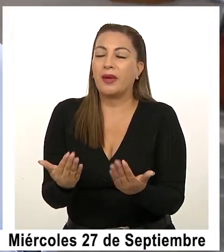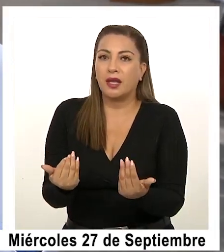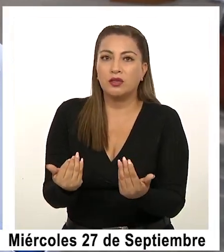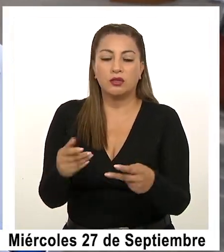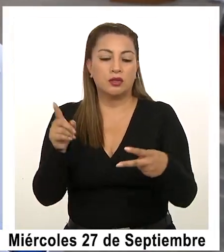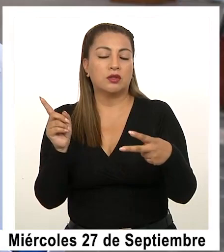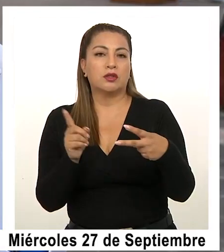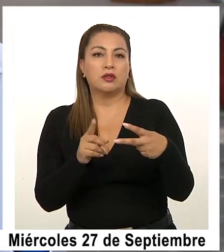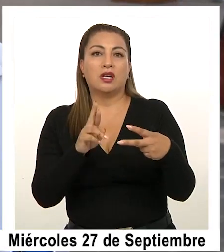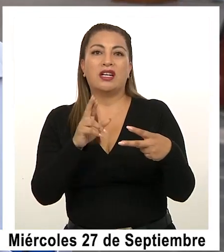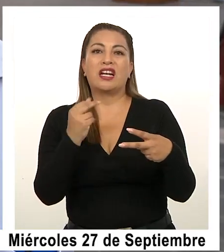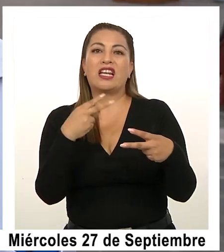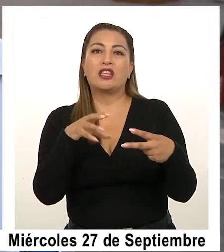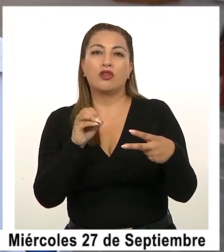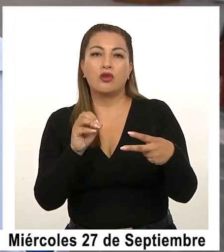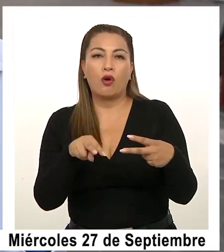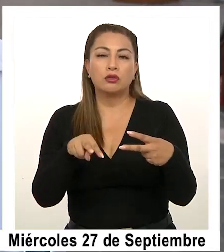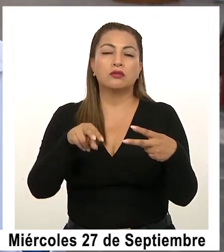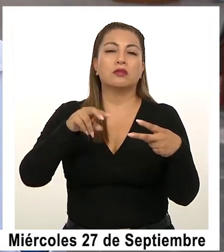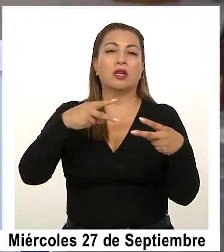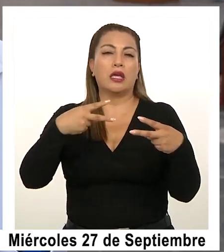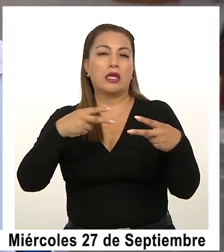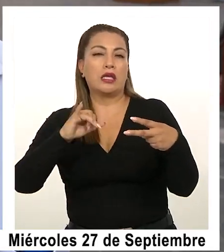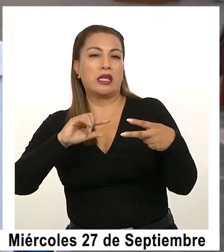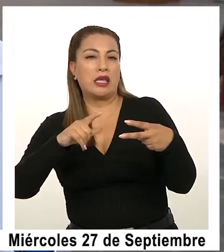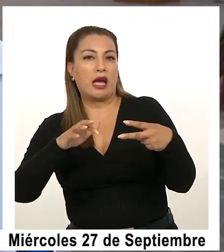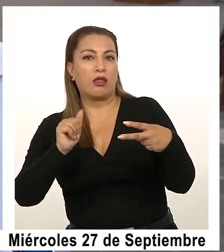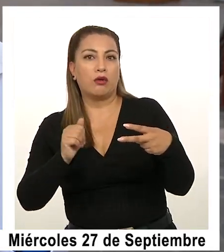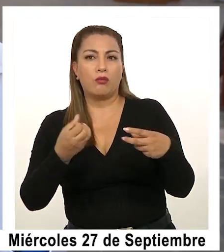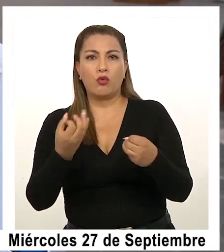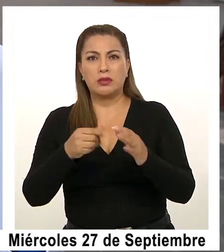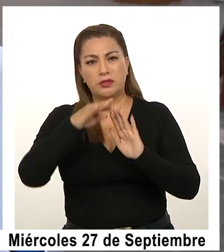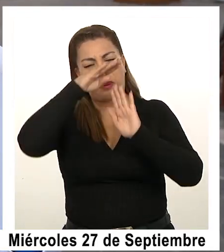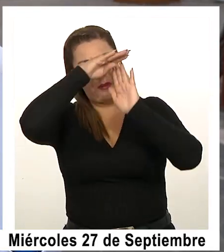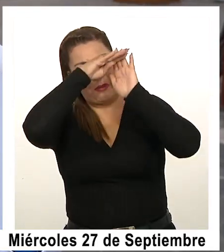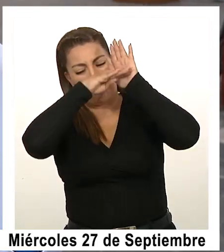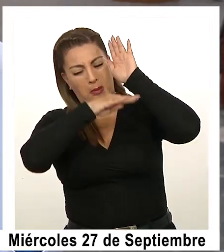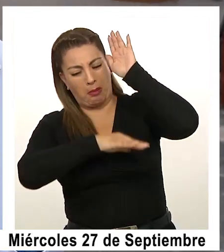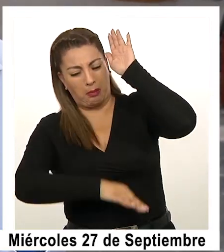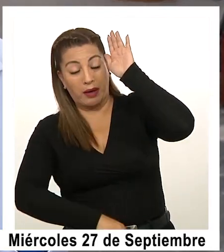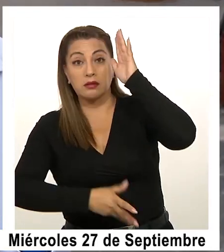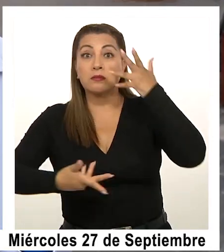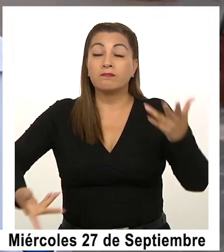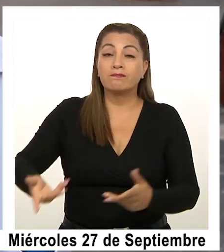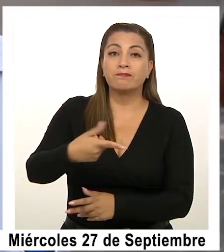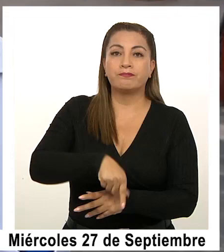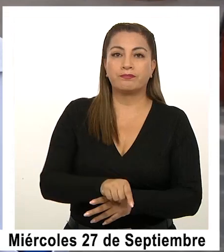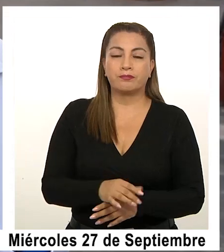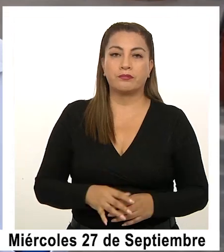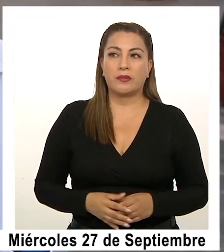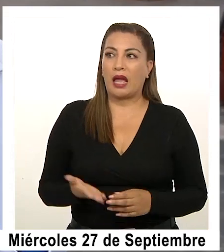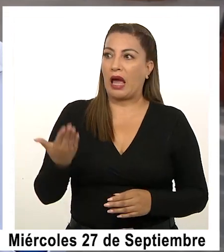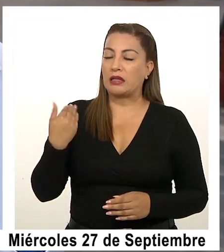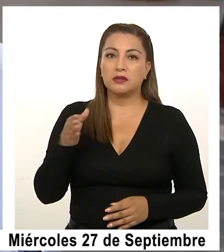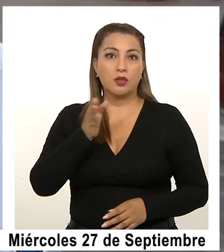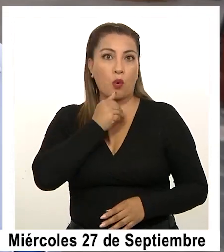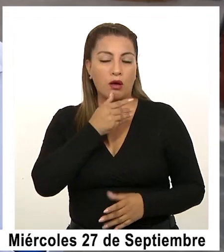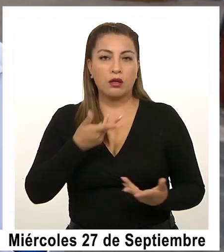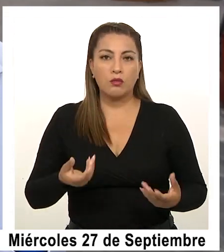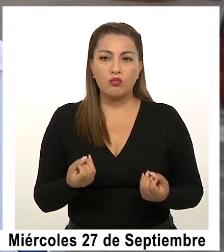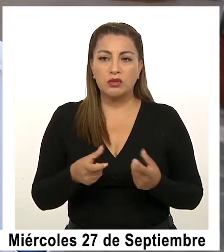200 pacientes esperando un hígado, la verdad es que la lista de espera es tremenda, así que cuando hemos tenido esas cantidades estamos